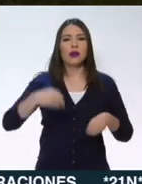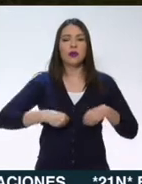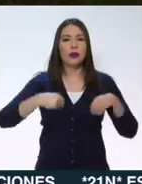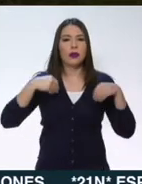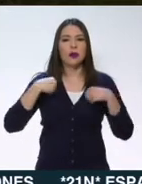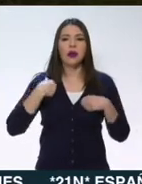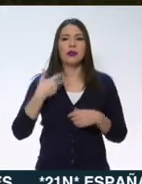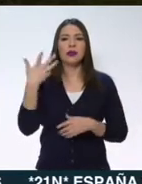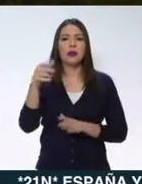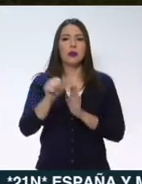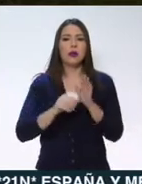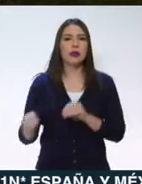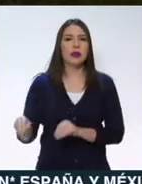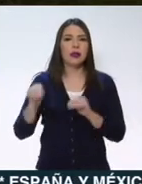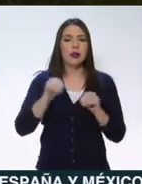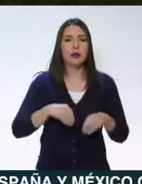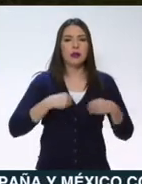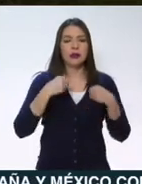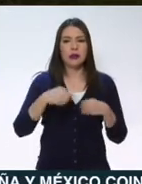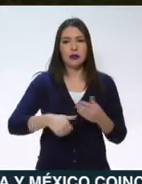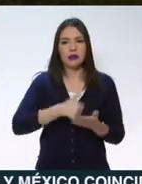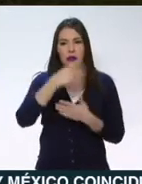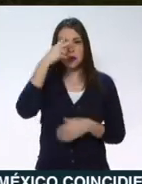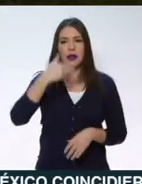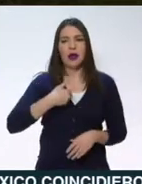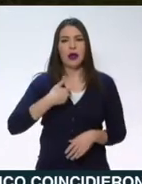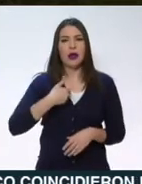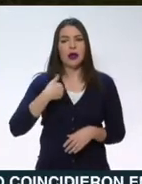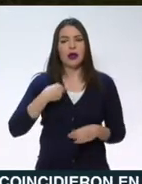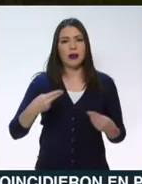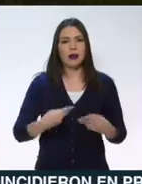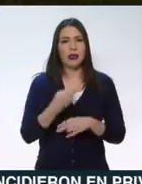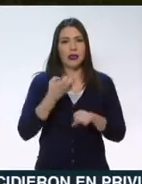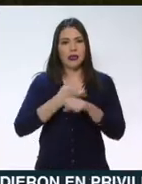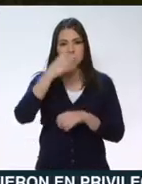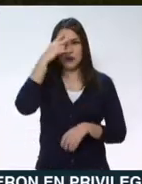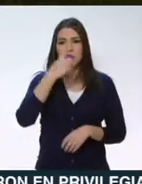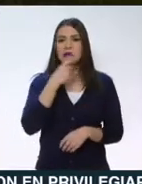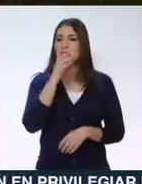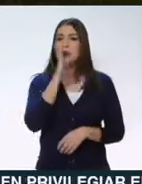viviendo aquí en la Ciudad de México. Yo soy del estado y me dijeron eso, que no podía proceder.